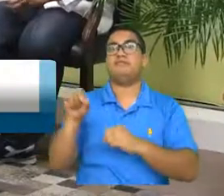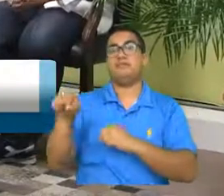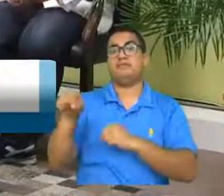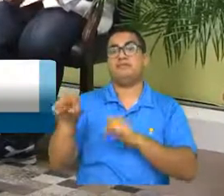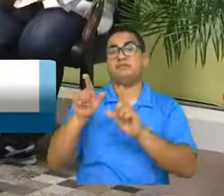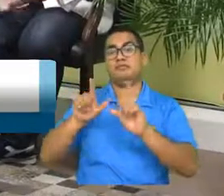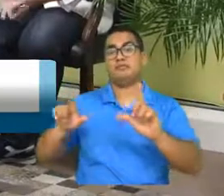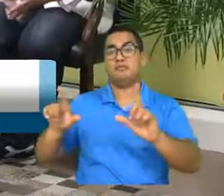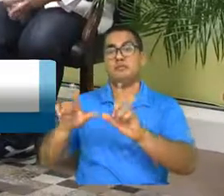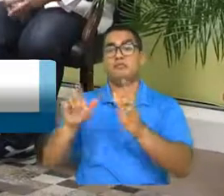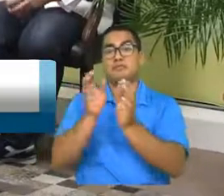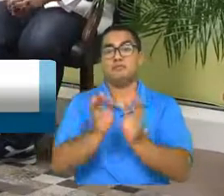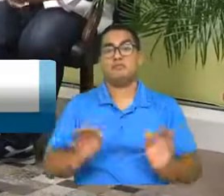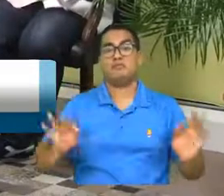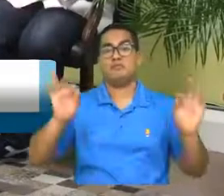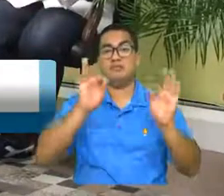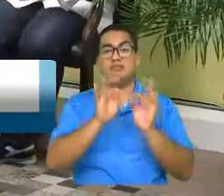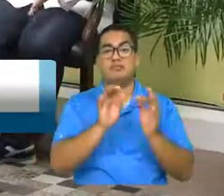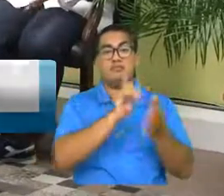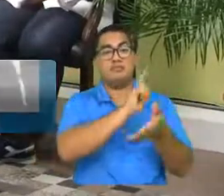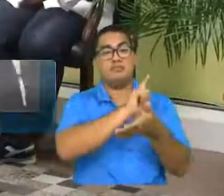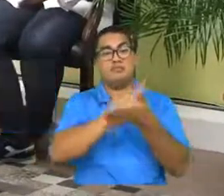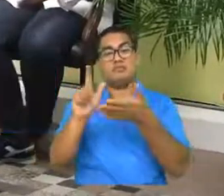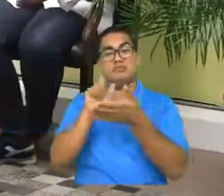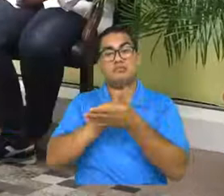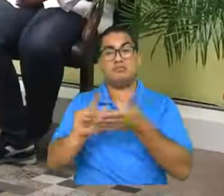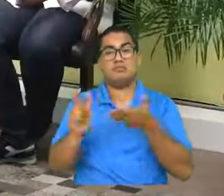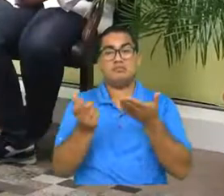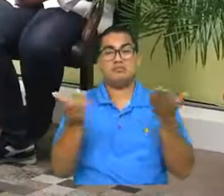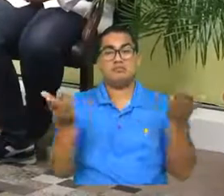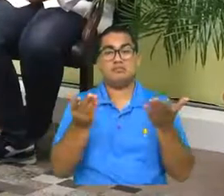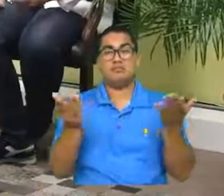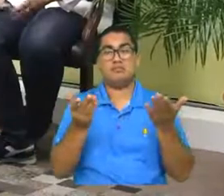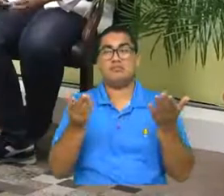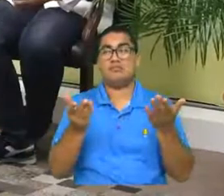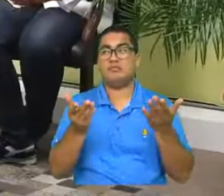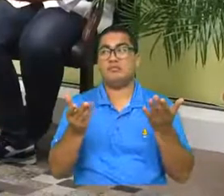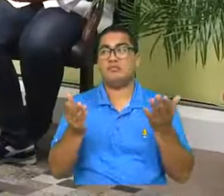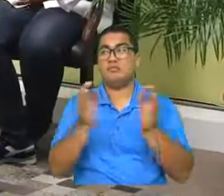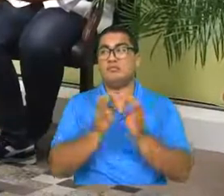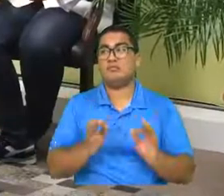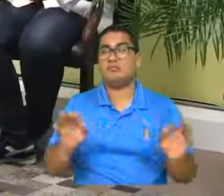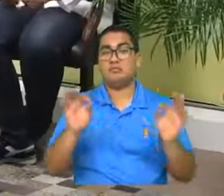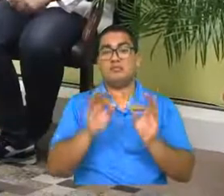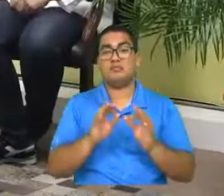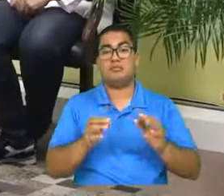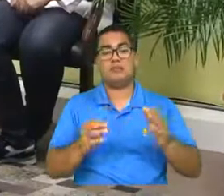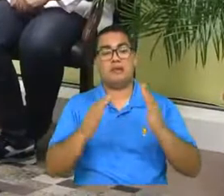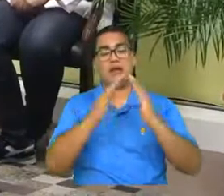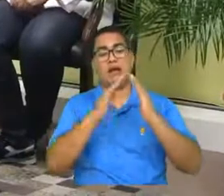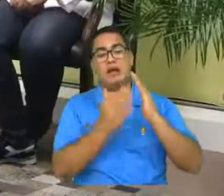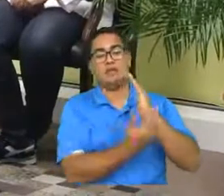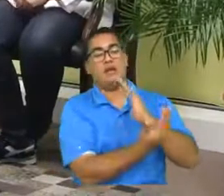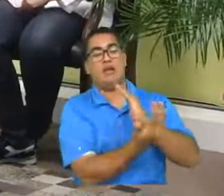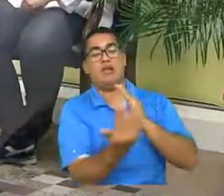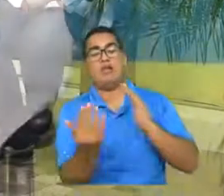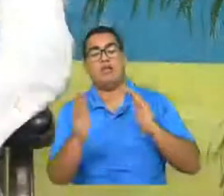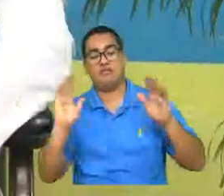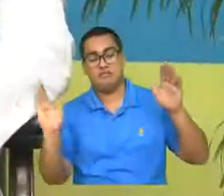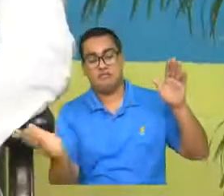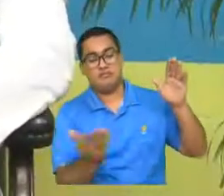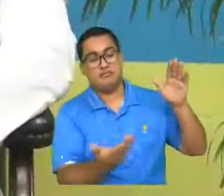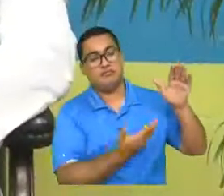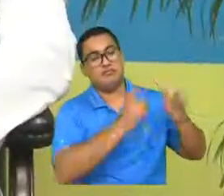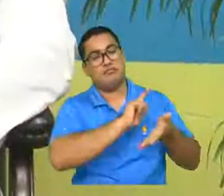Entonces lo ideal es mantener limpio la chapoda, como decimos, rozar alrededor de la vivienda.